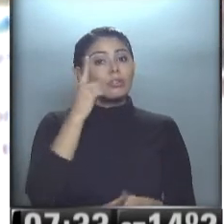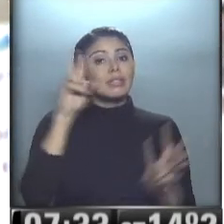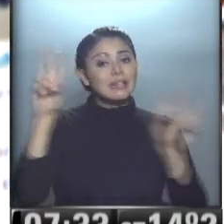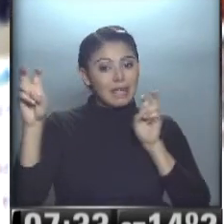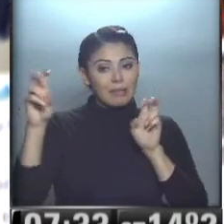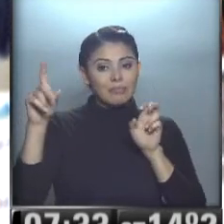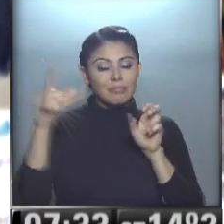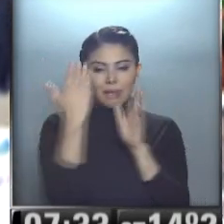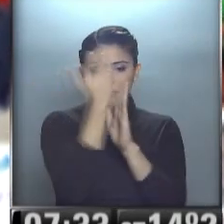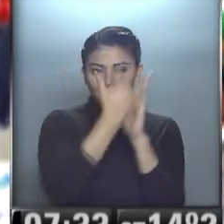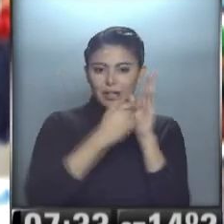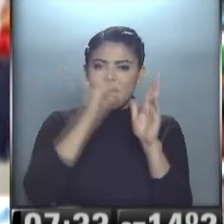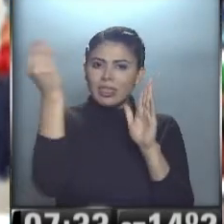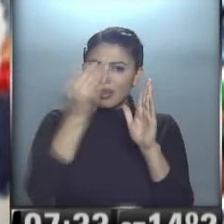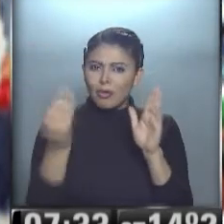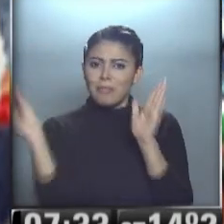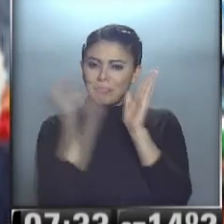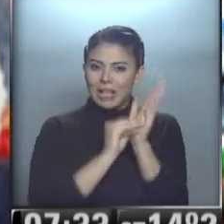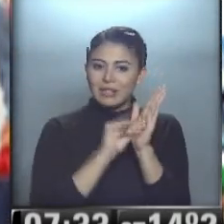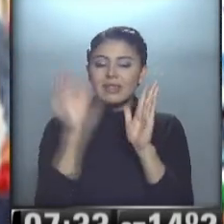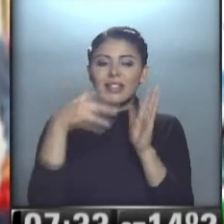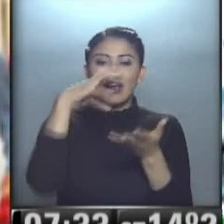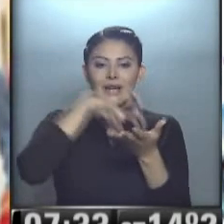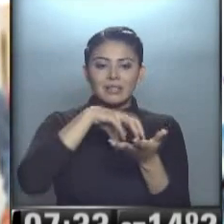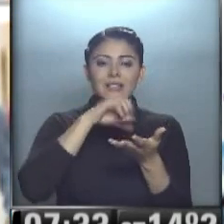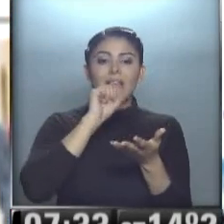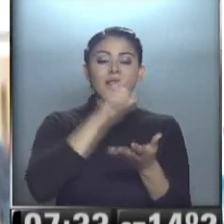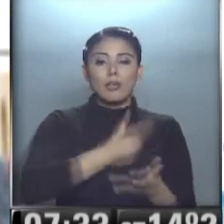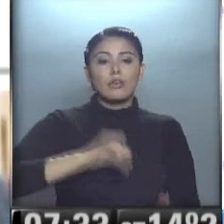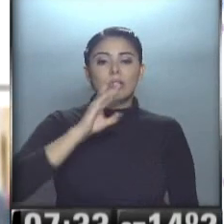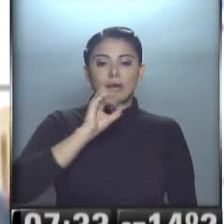de tapa con gráfico incluido de la agencia estatal Telam.